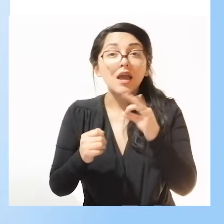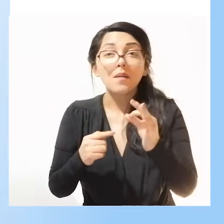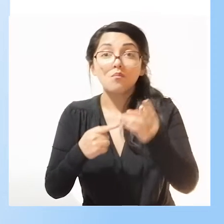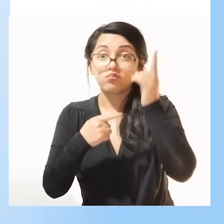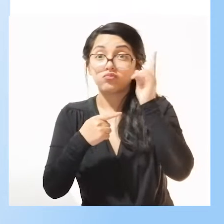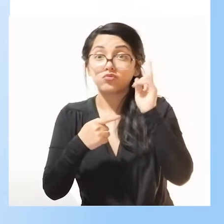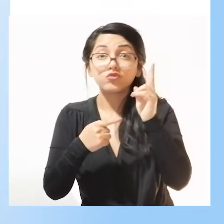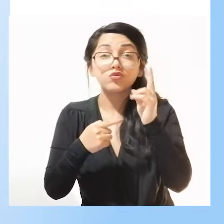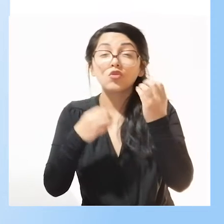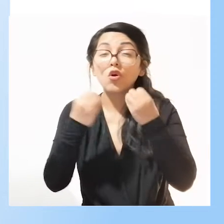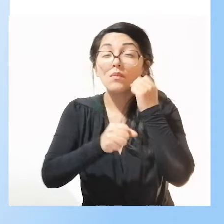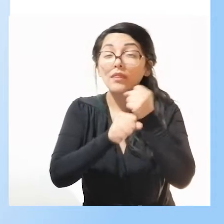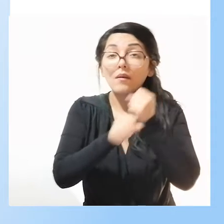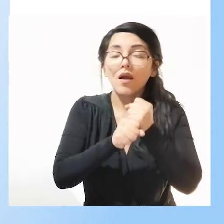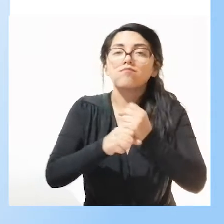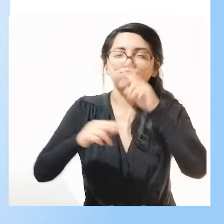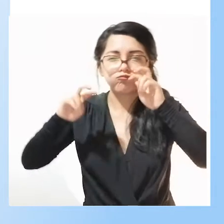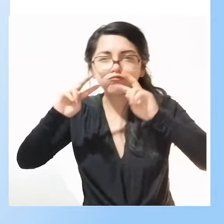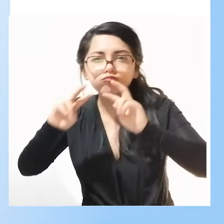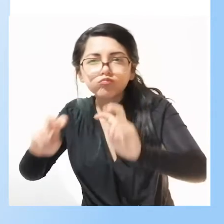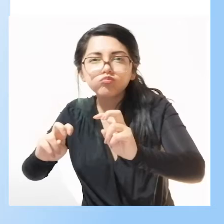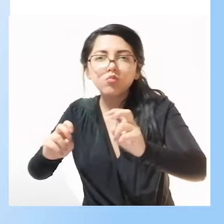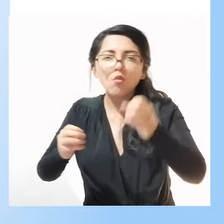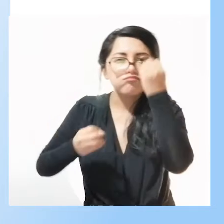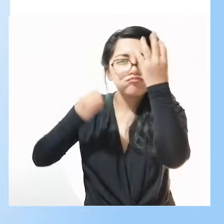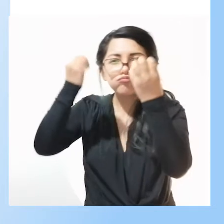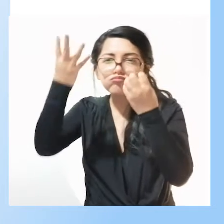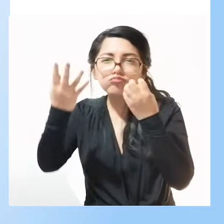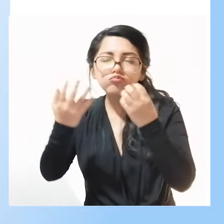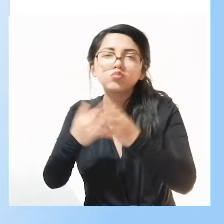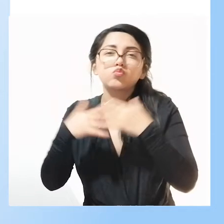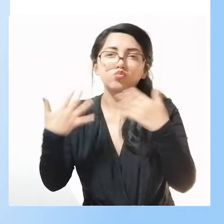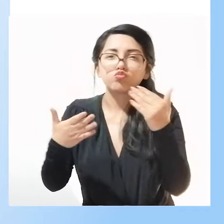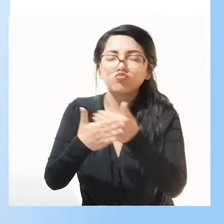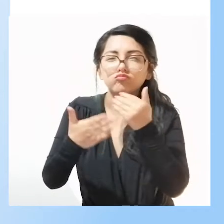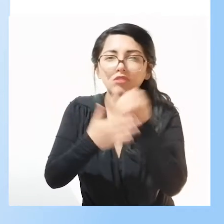educativa, que es la investigación, la innovación, la difusión y la transferencia.